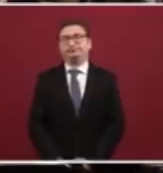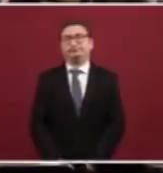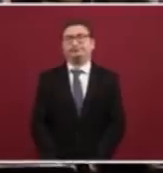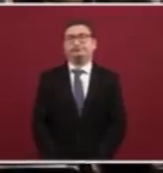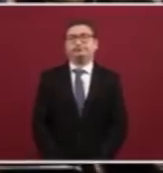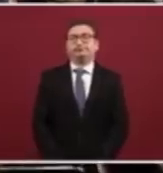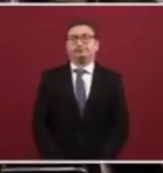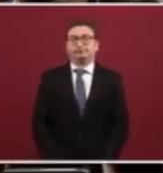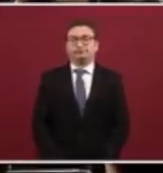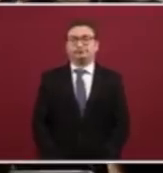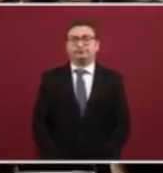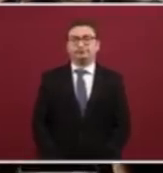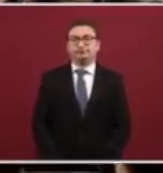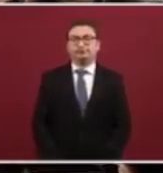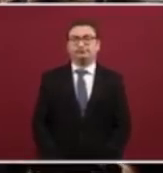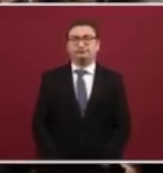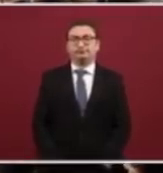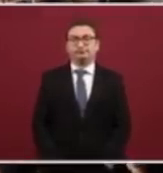es el cárdenas